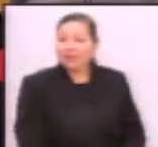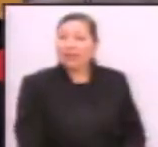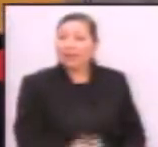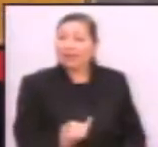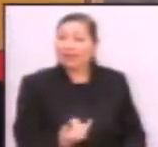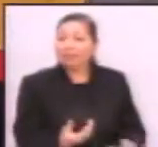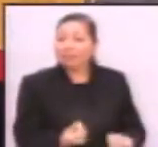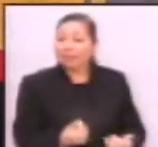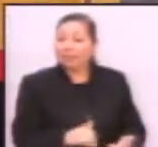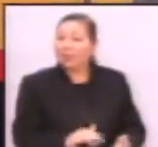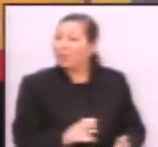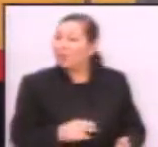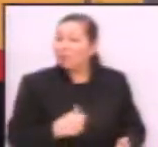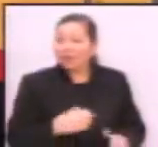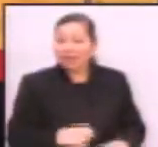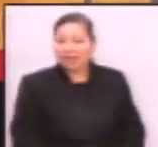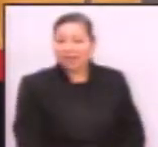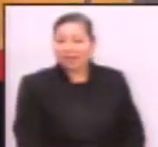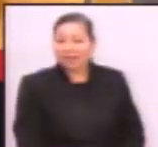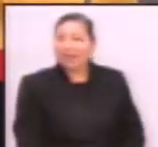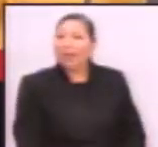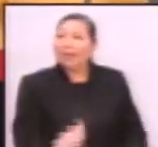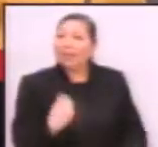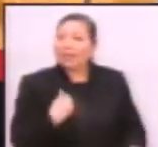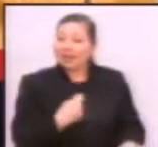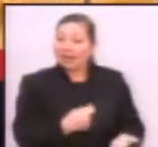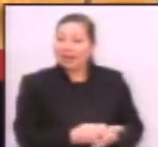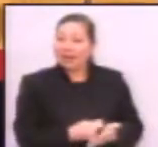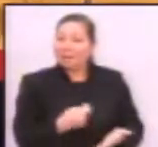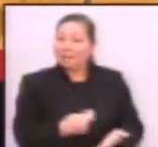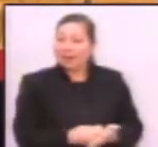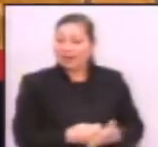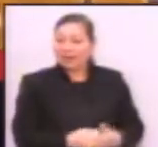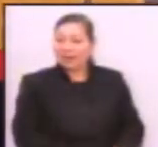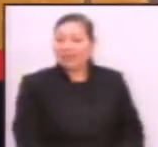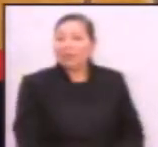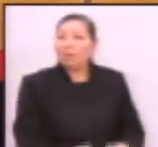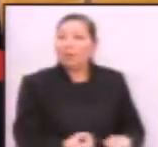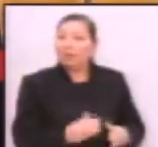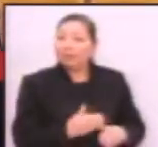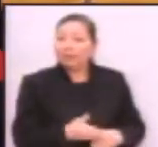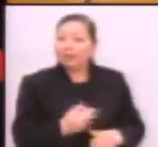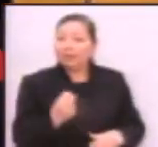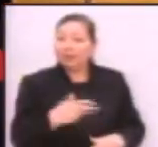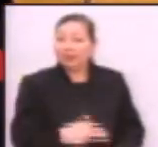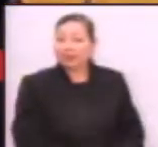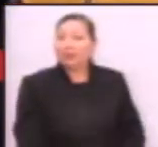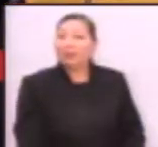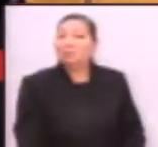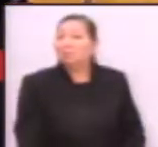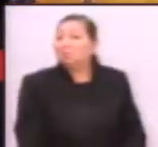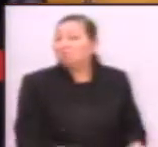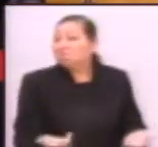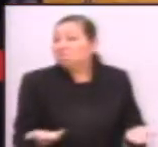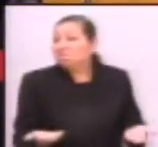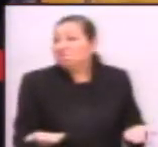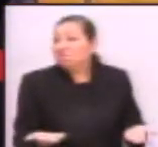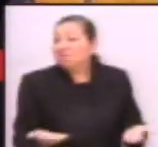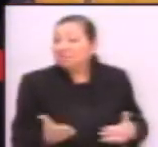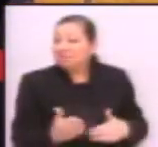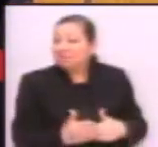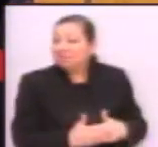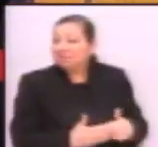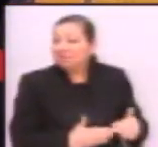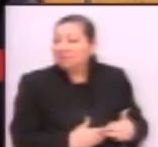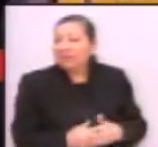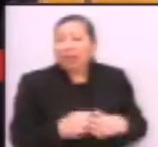ya esa retención ya no se puede hacer. Se le tiene que pagar a la empresa, porque ya entra un tercero. Bueno, Ahí se está